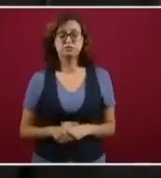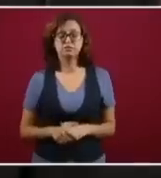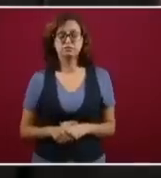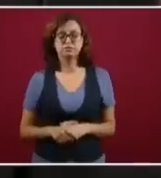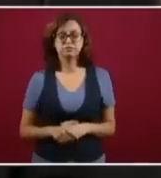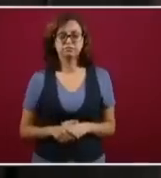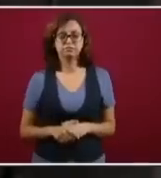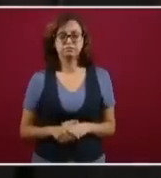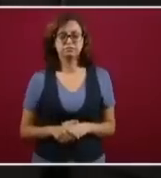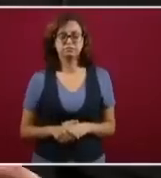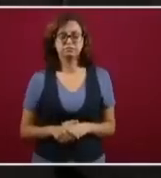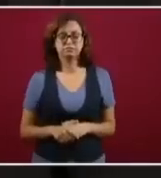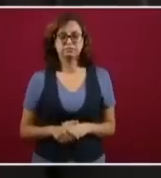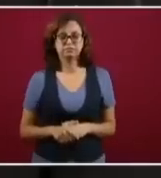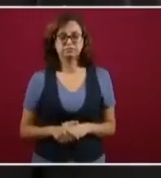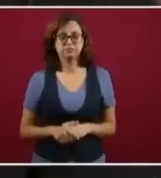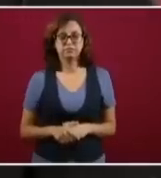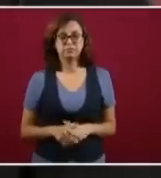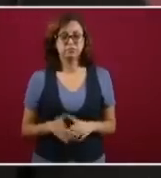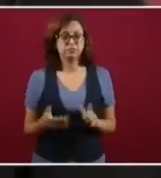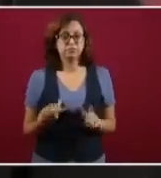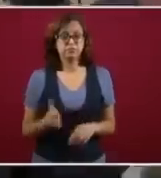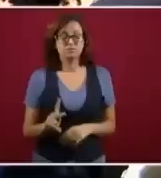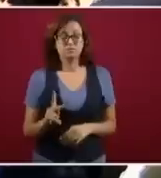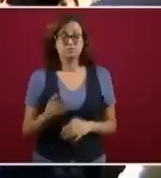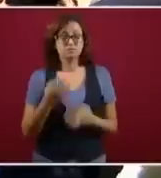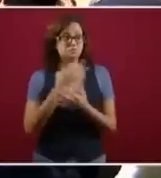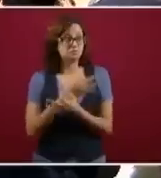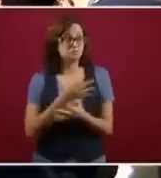pero como no se ha dicho nada